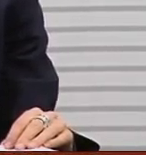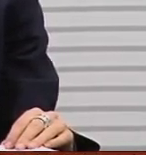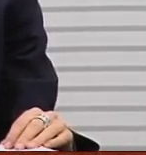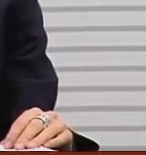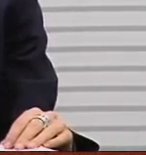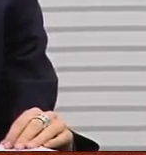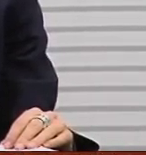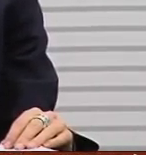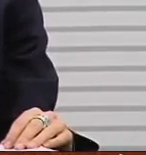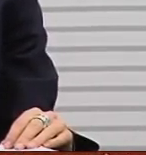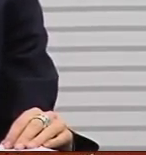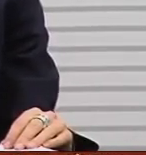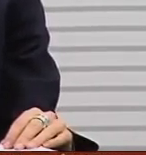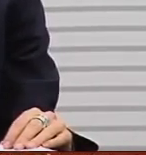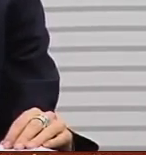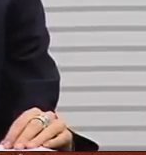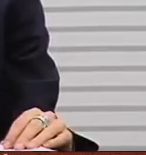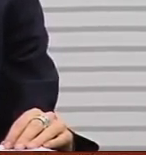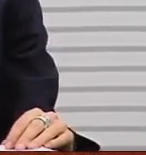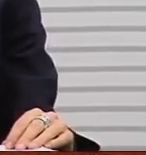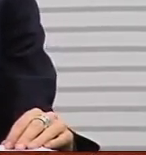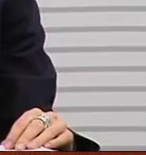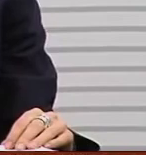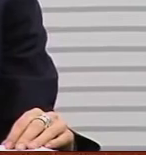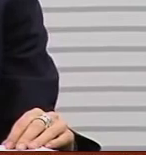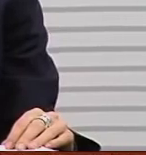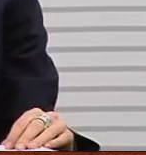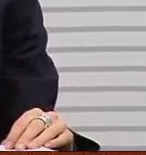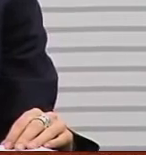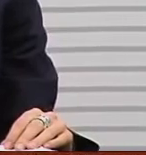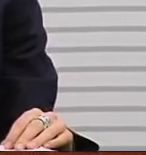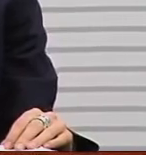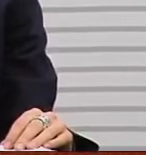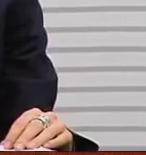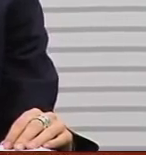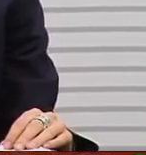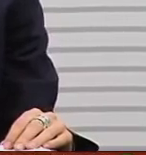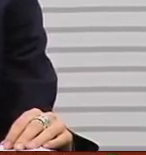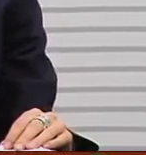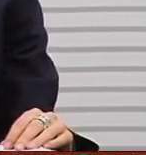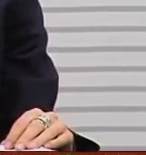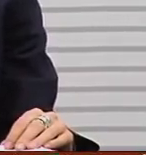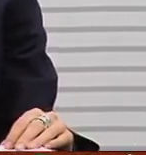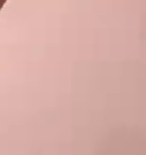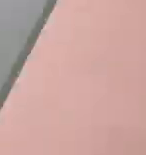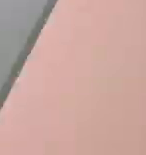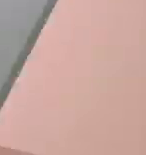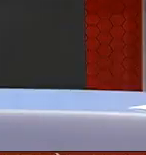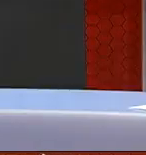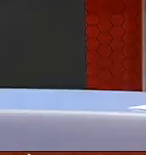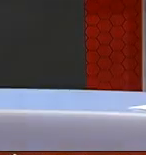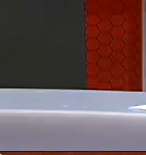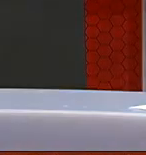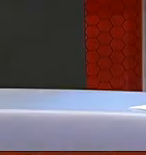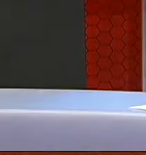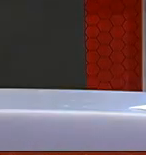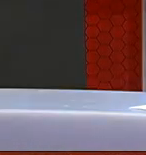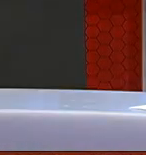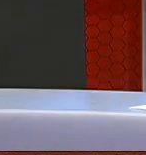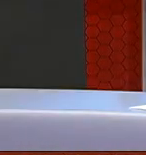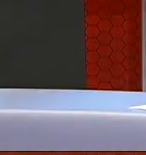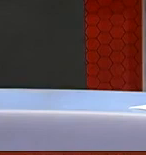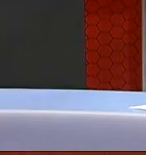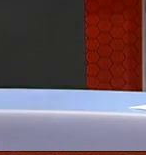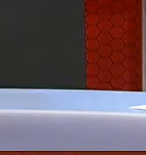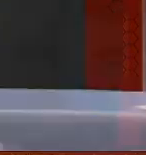de que los estándares internacionales muestran que esto no es cierto. El secretario